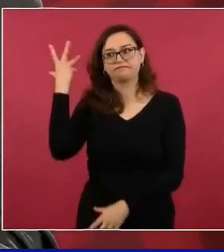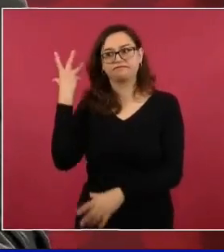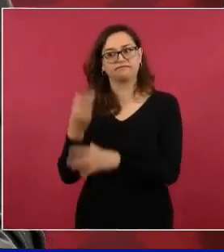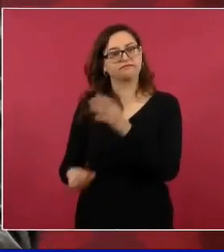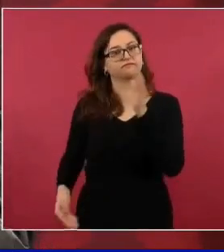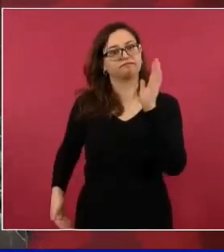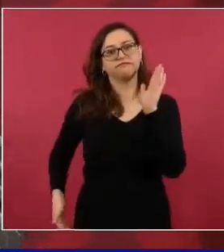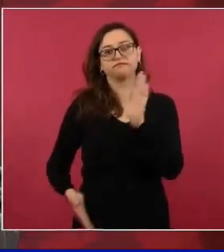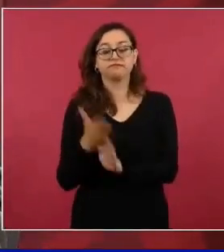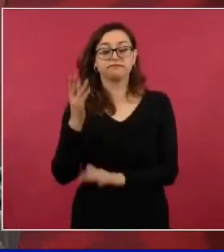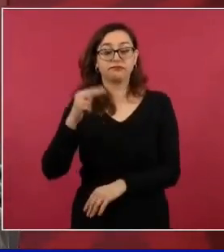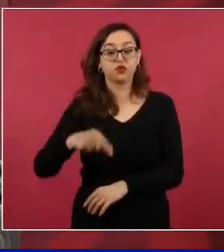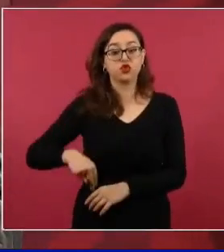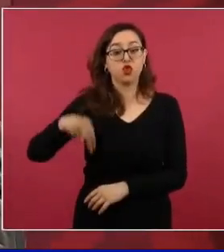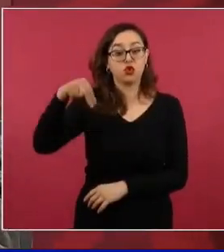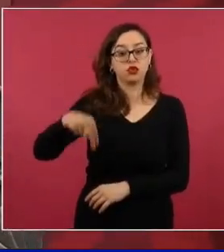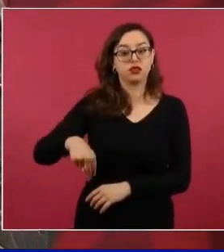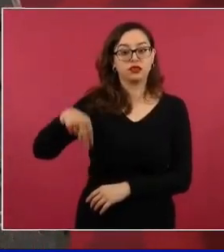porque va buscando